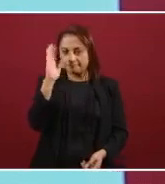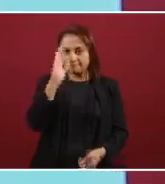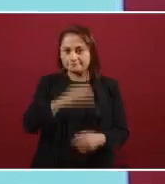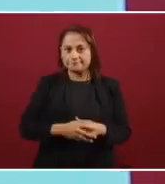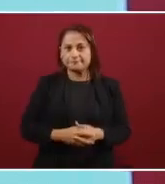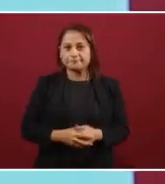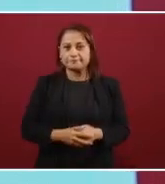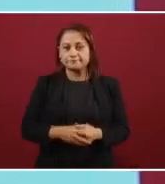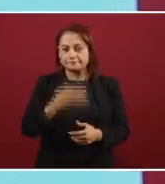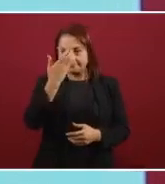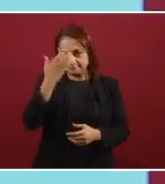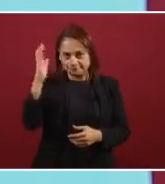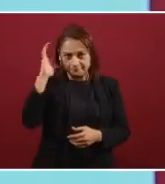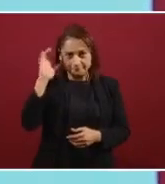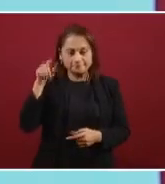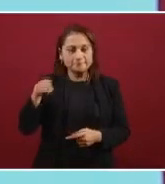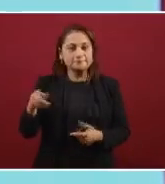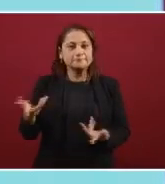sepulcros